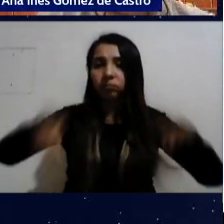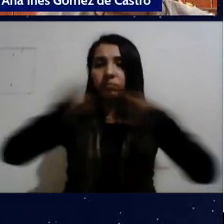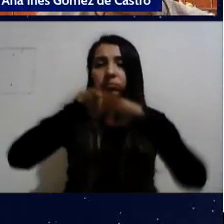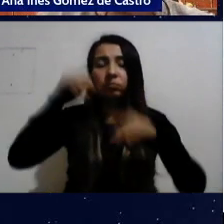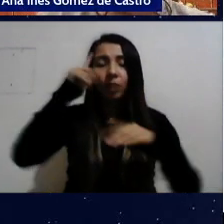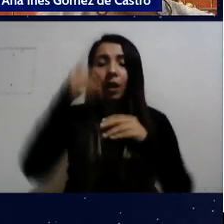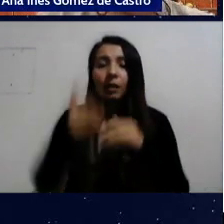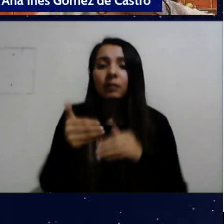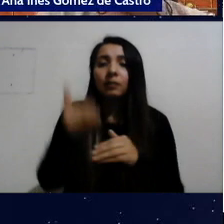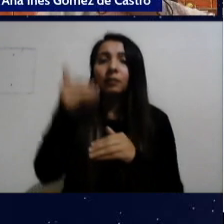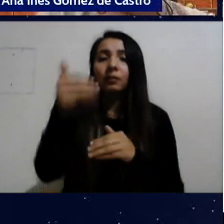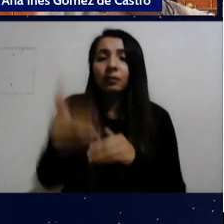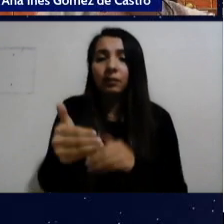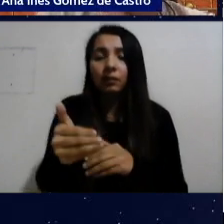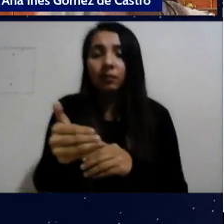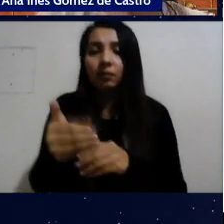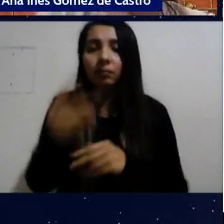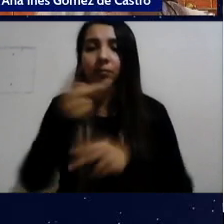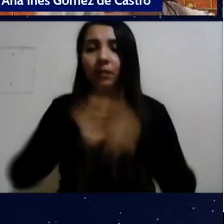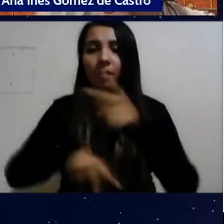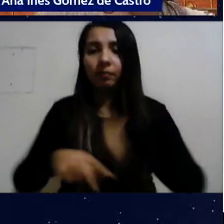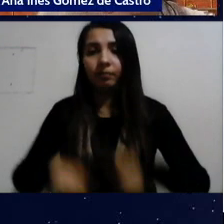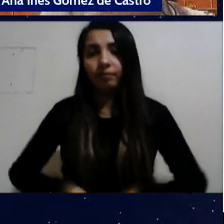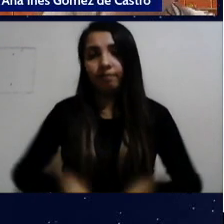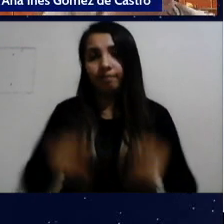son básicas para luego dar lugar a la vida.